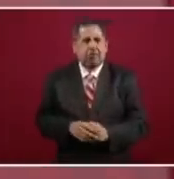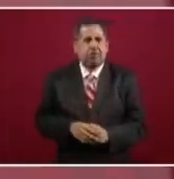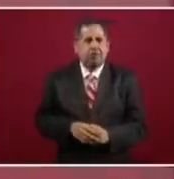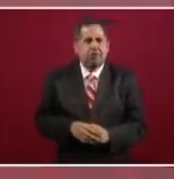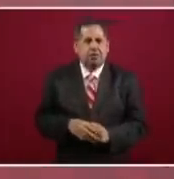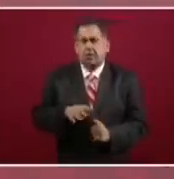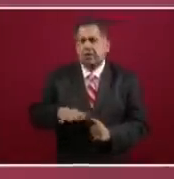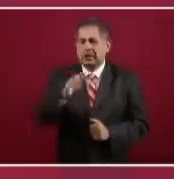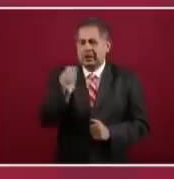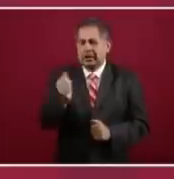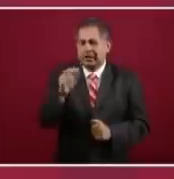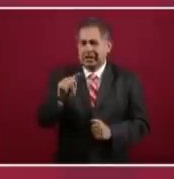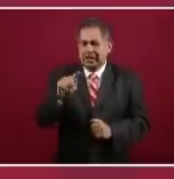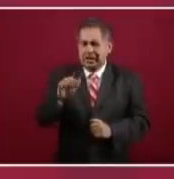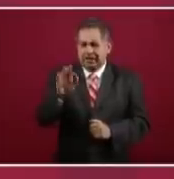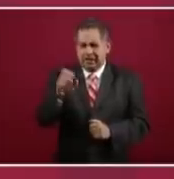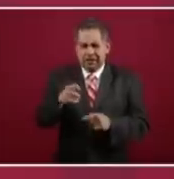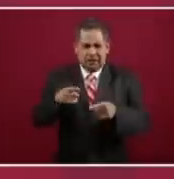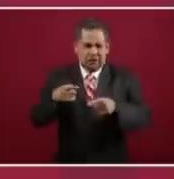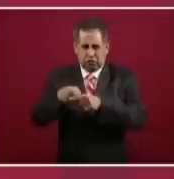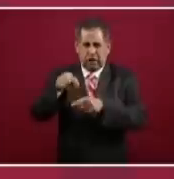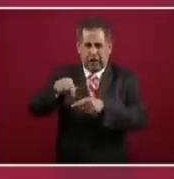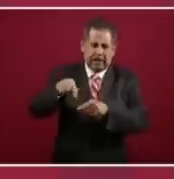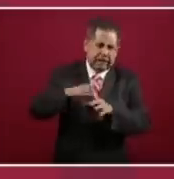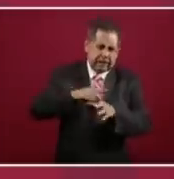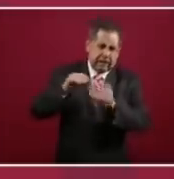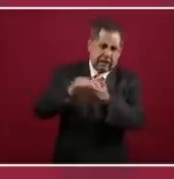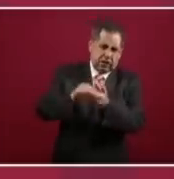tanto uno de los cruces